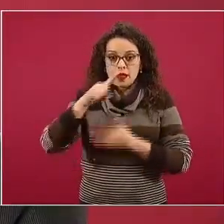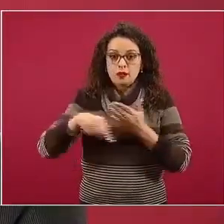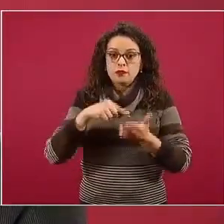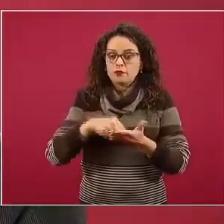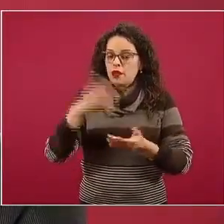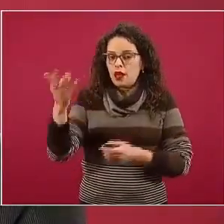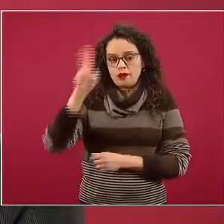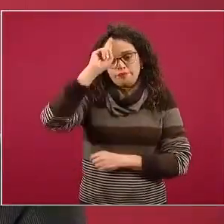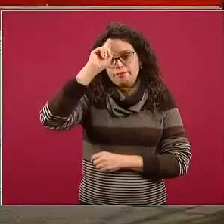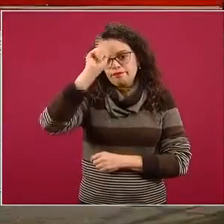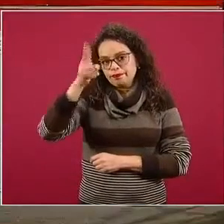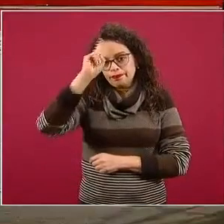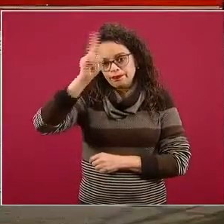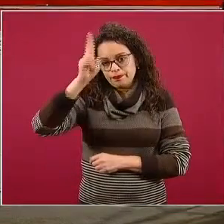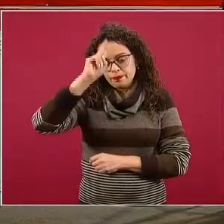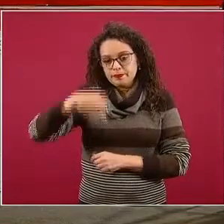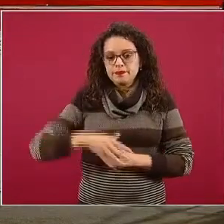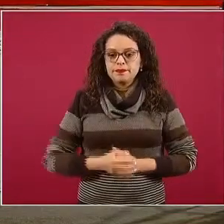la simulación.